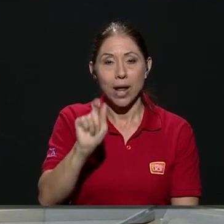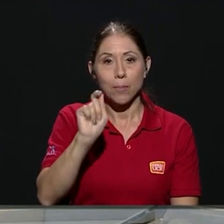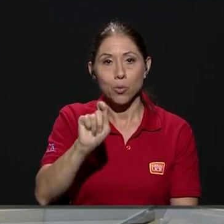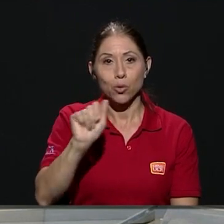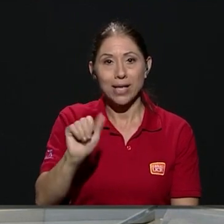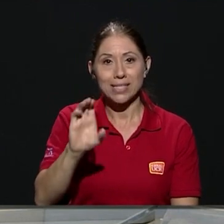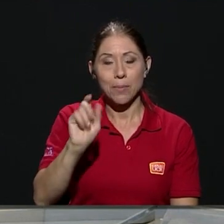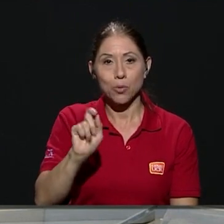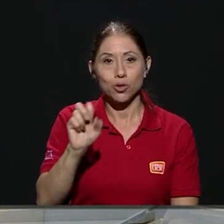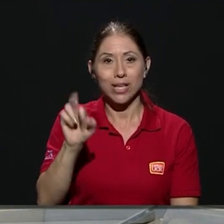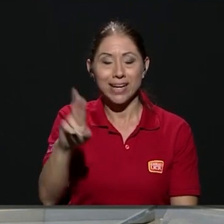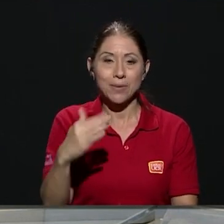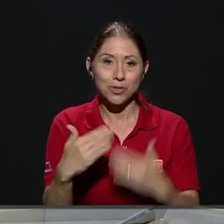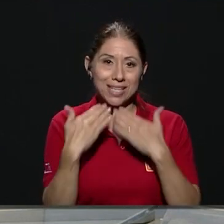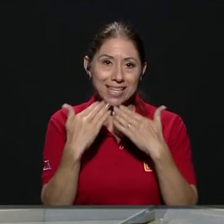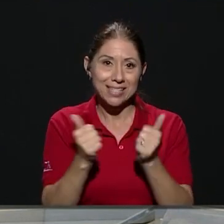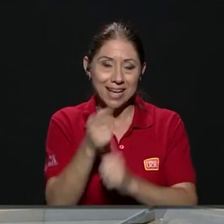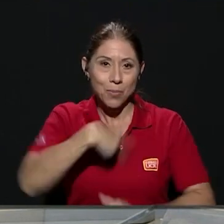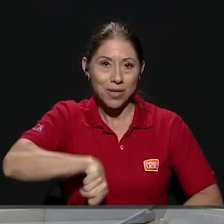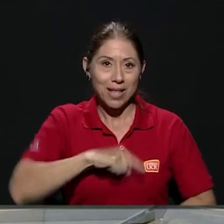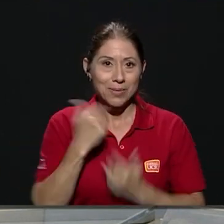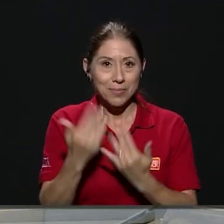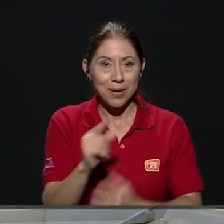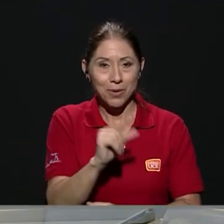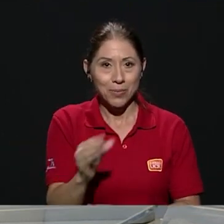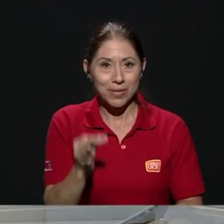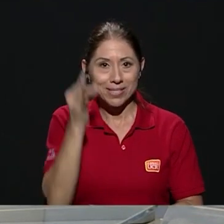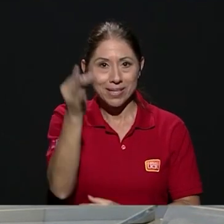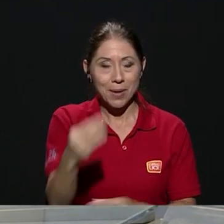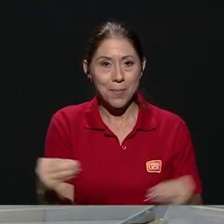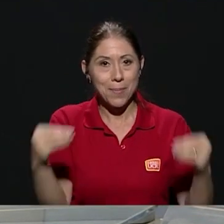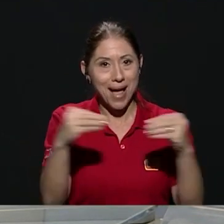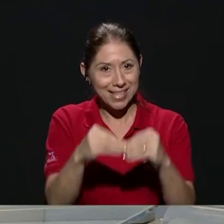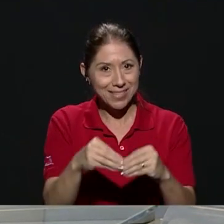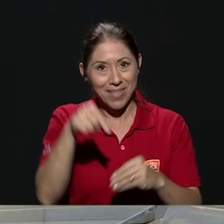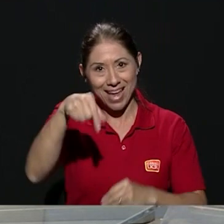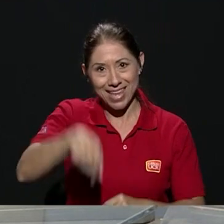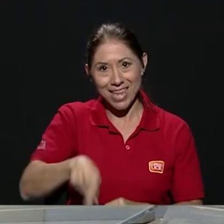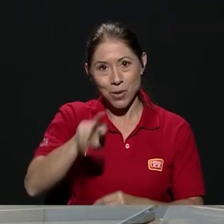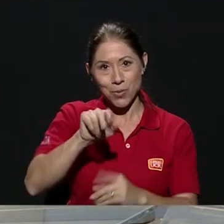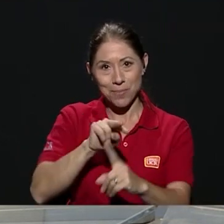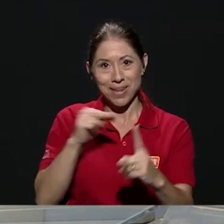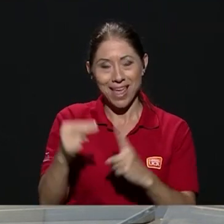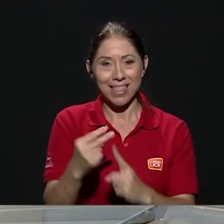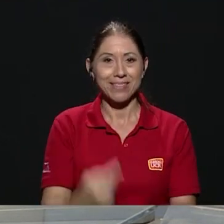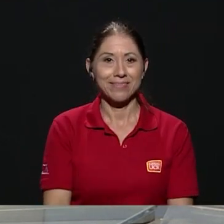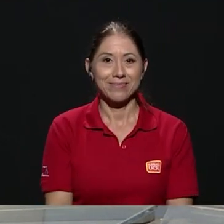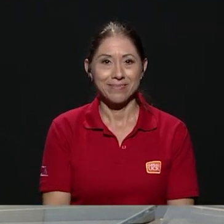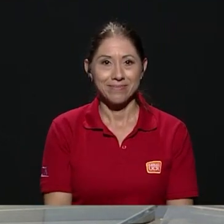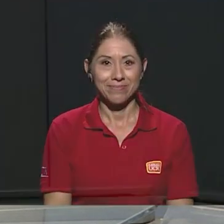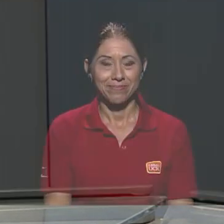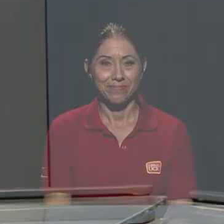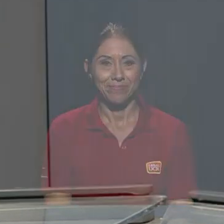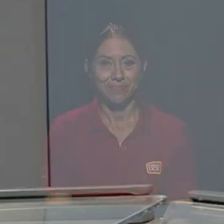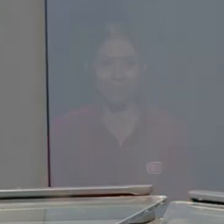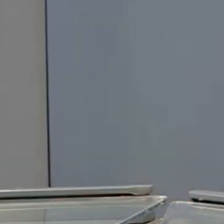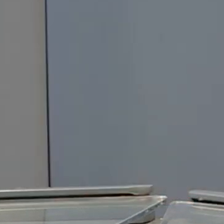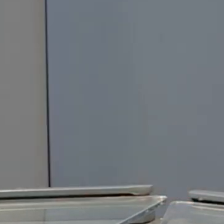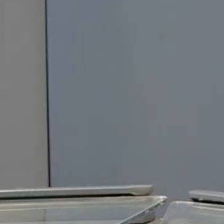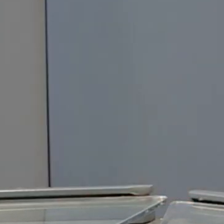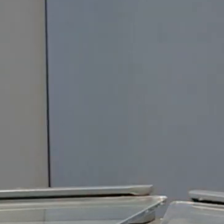www.una.ac.cr. Muchas gracias por acompañarnos. Les esperamos la próxima semana con más aquí en Una Mirada. Hasta pronto.